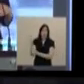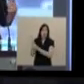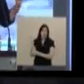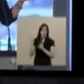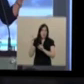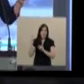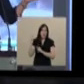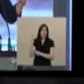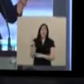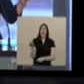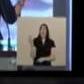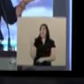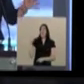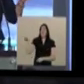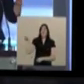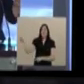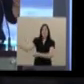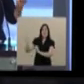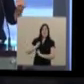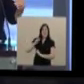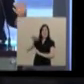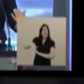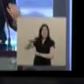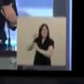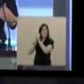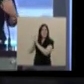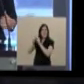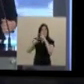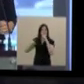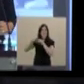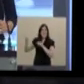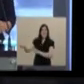Ayer me regalaron en Mercedes-Benz una boletera vieja que era exactamente igual a